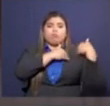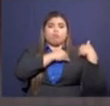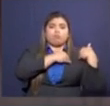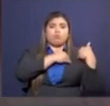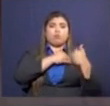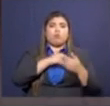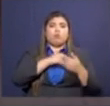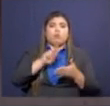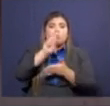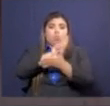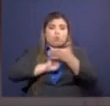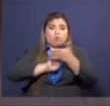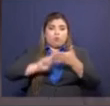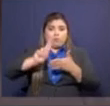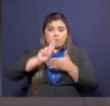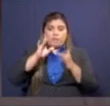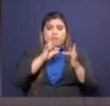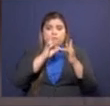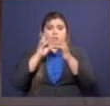de las Américas,